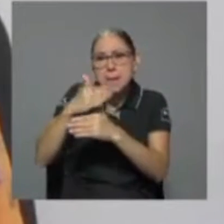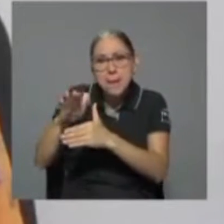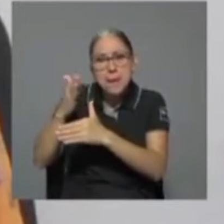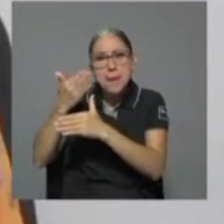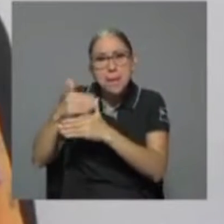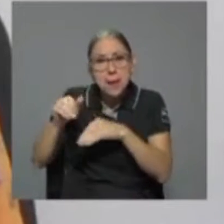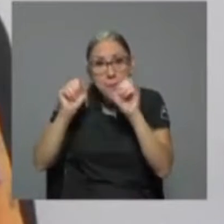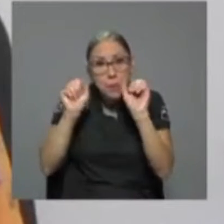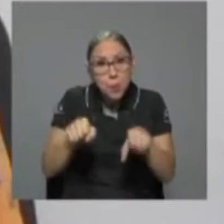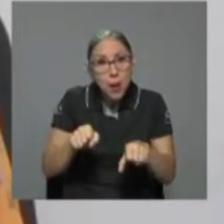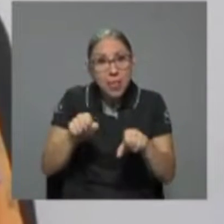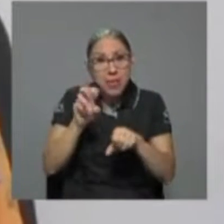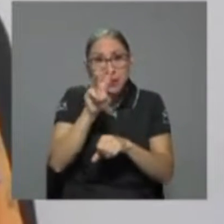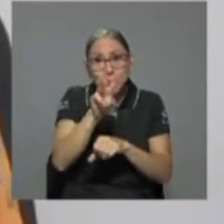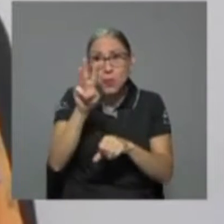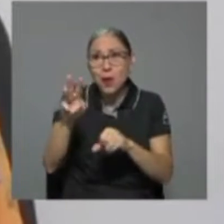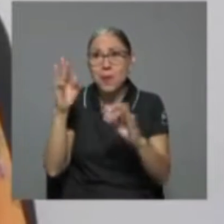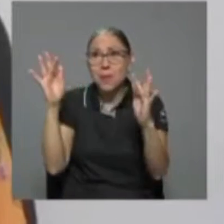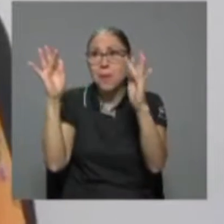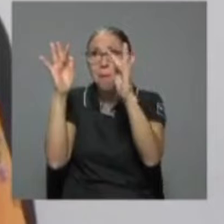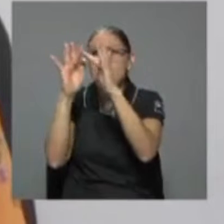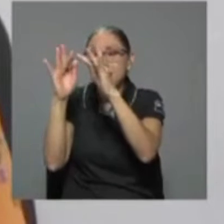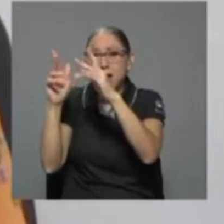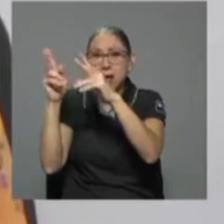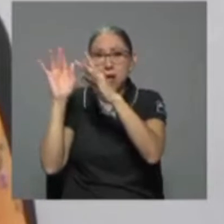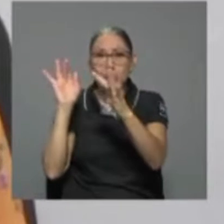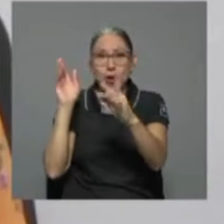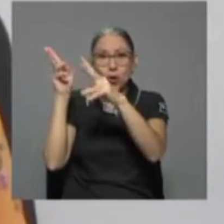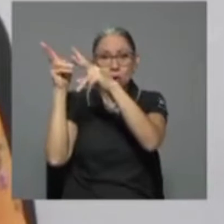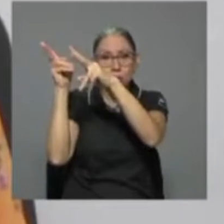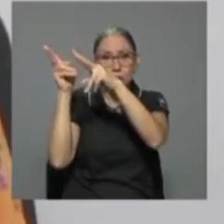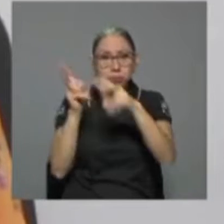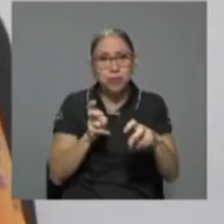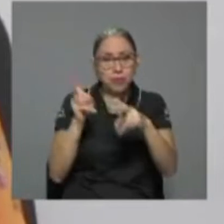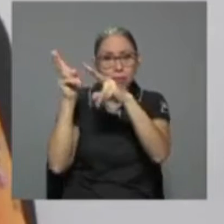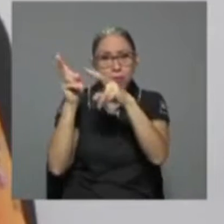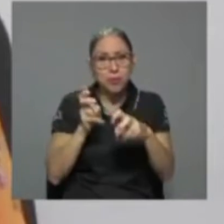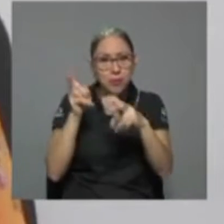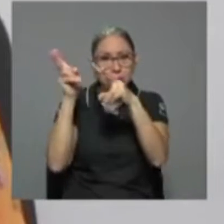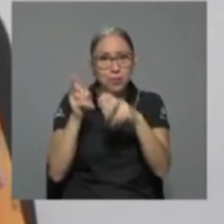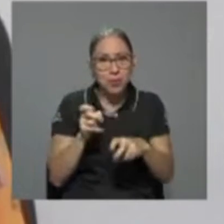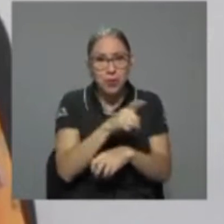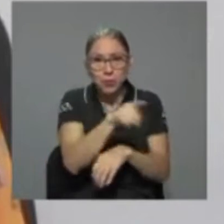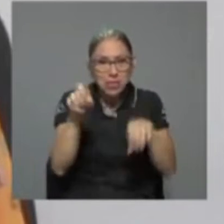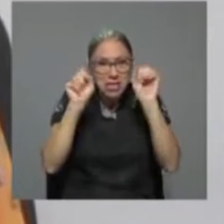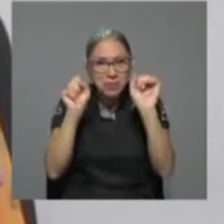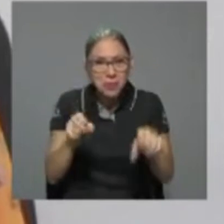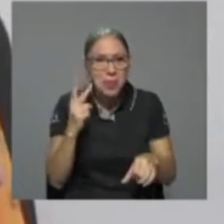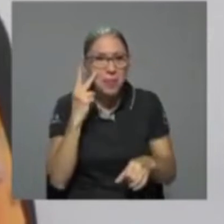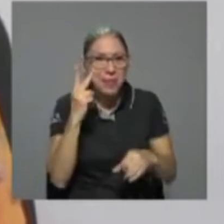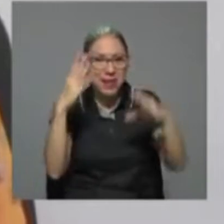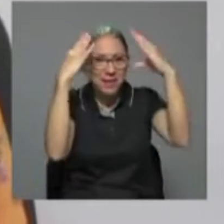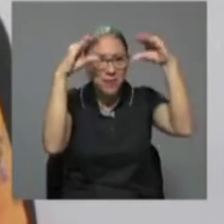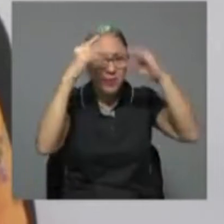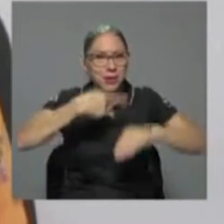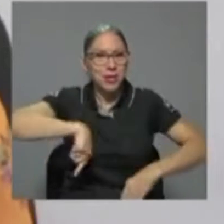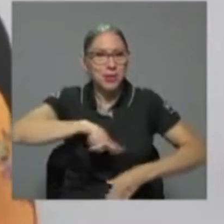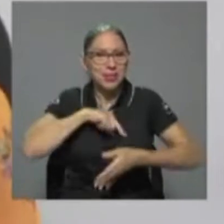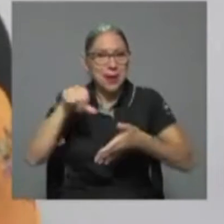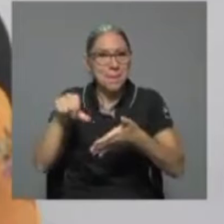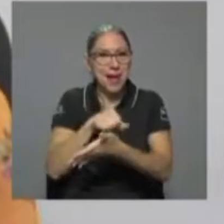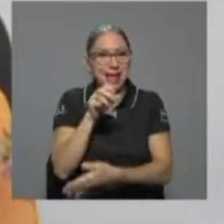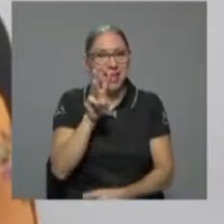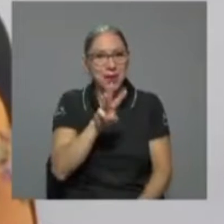página web. Entonces los invitamos a consultar toda esta información en nuestra página. Y